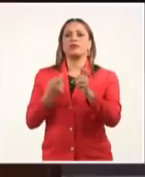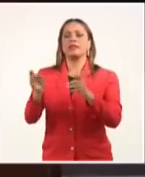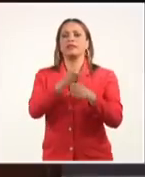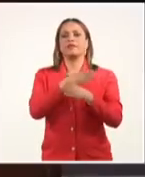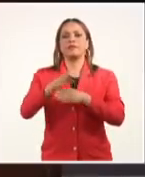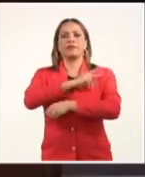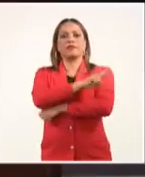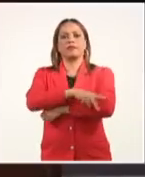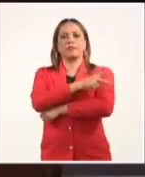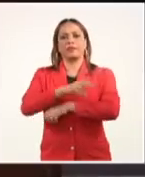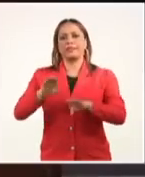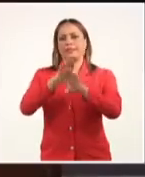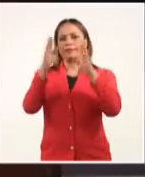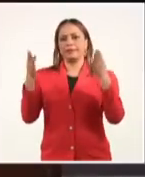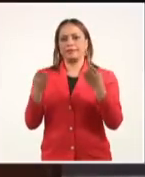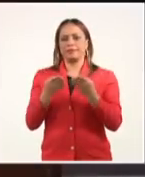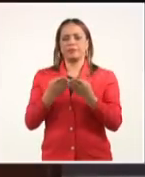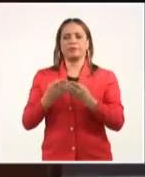del mundo,